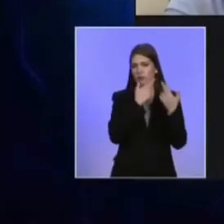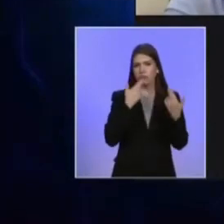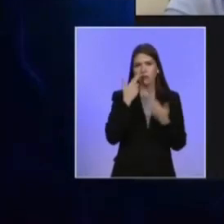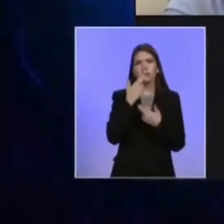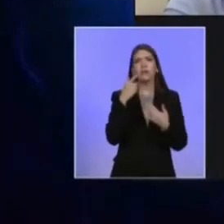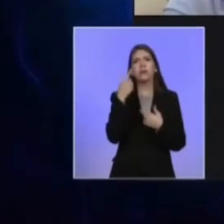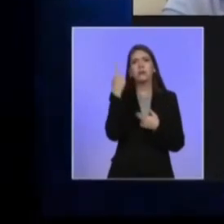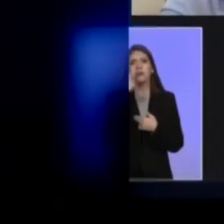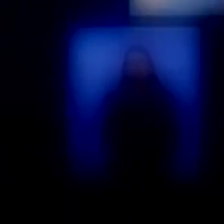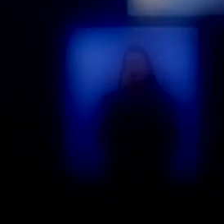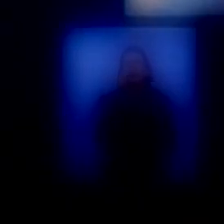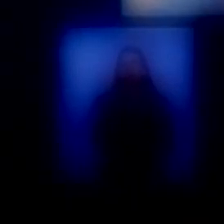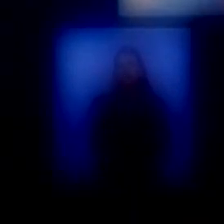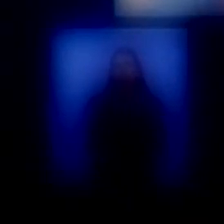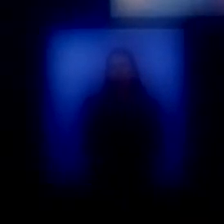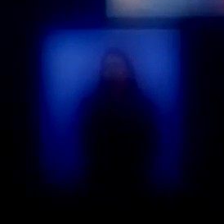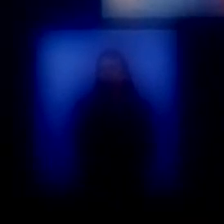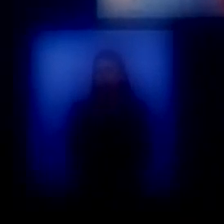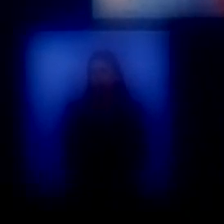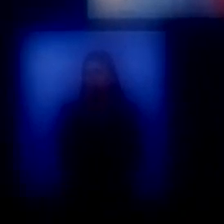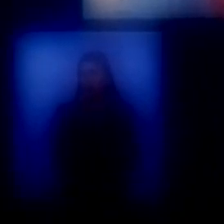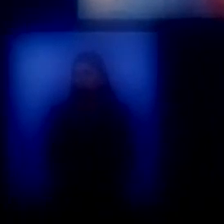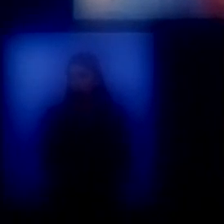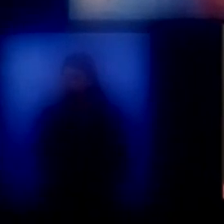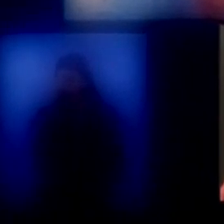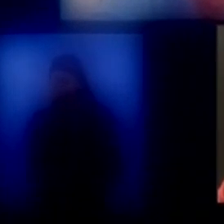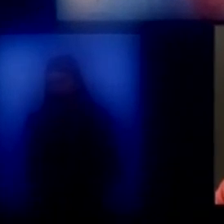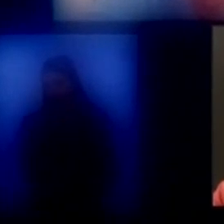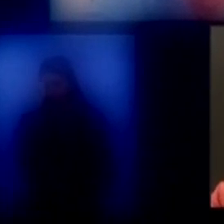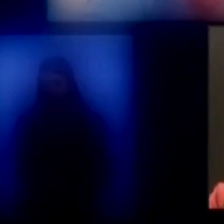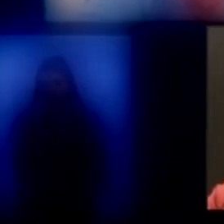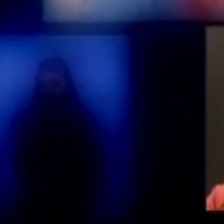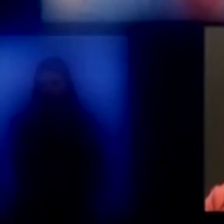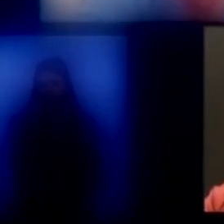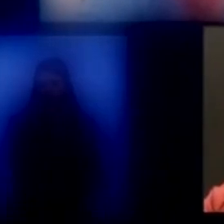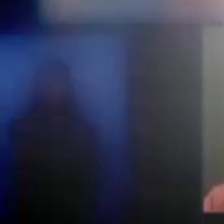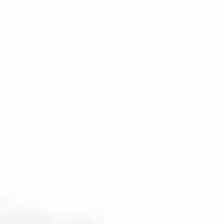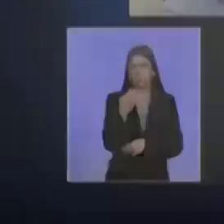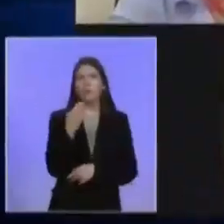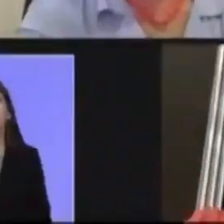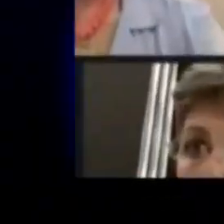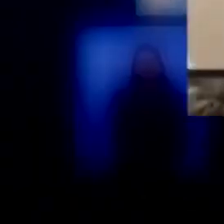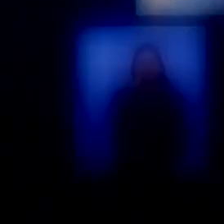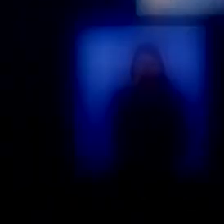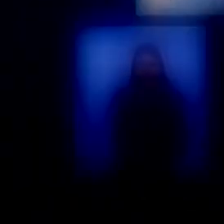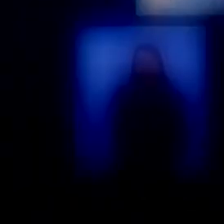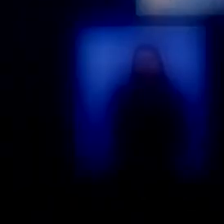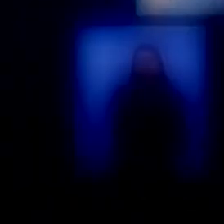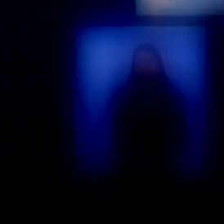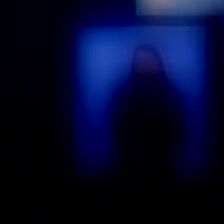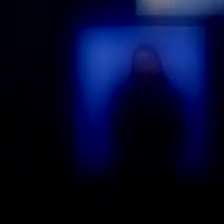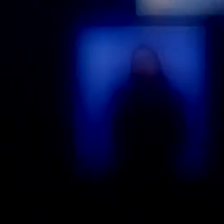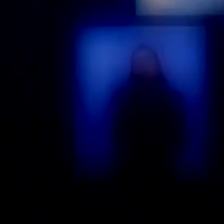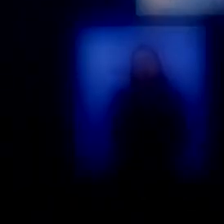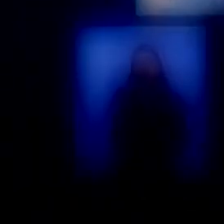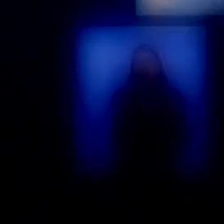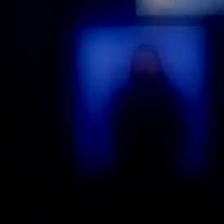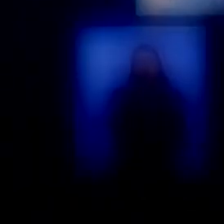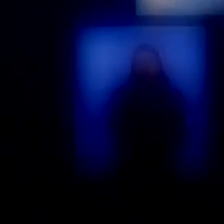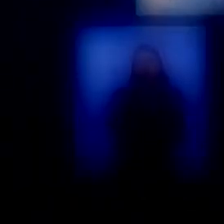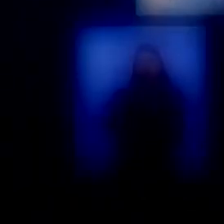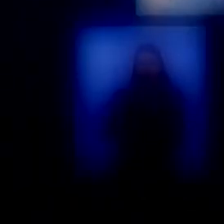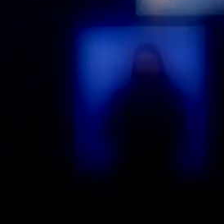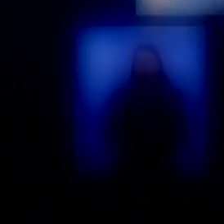e insistió en el llamado del magistrado marca felipe fuentes que se someta a votación en punto que